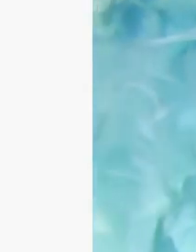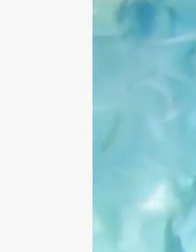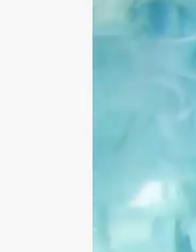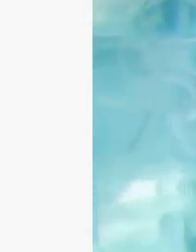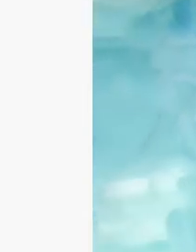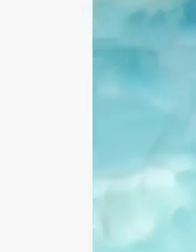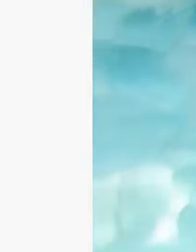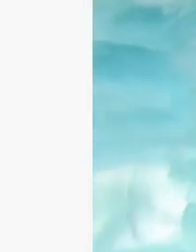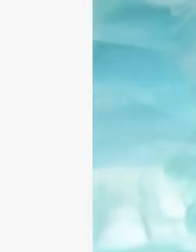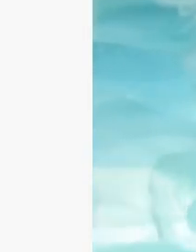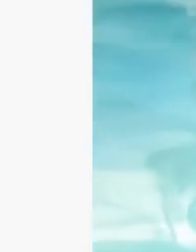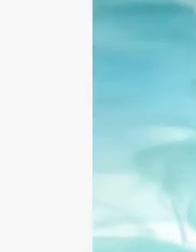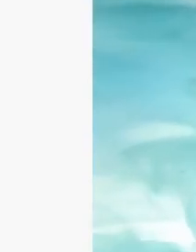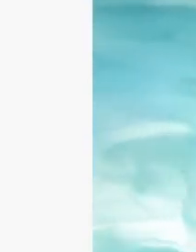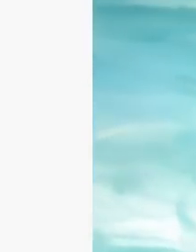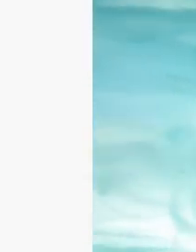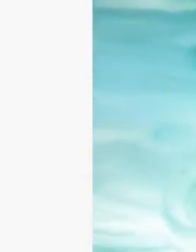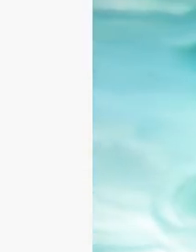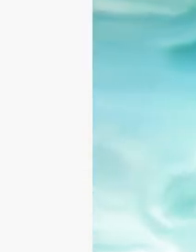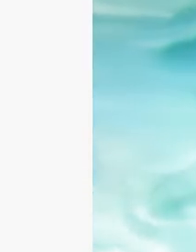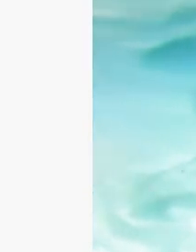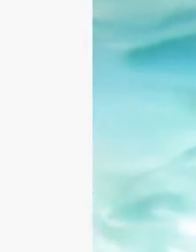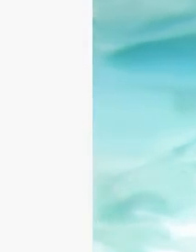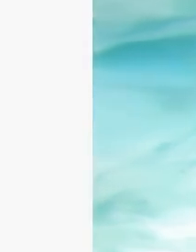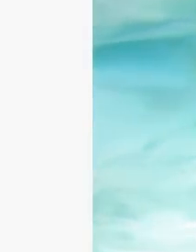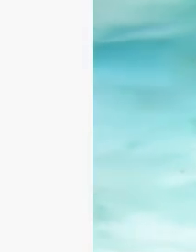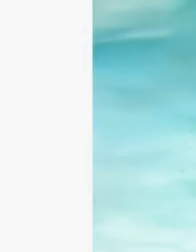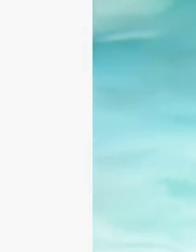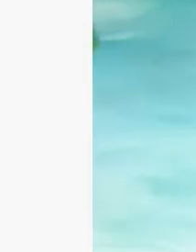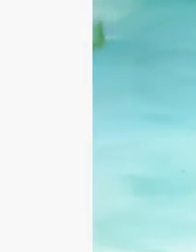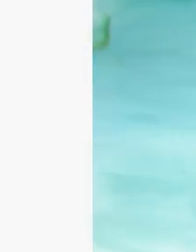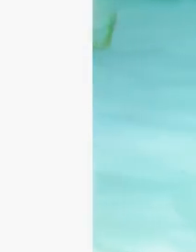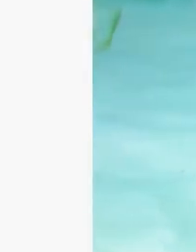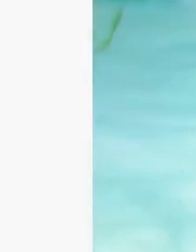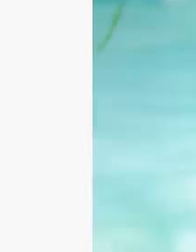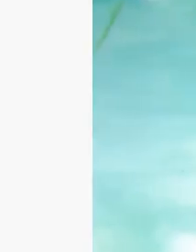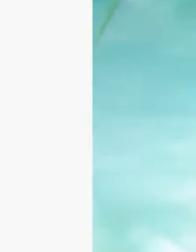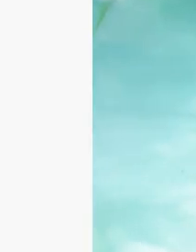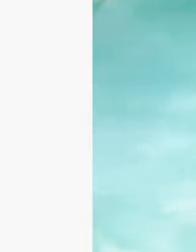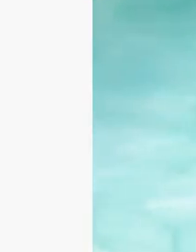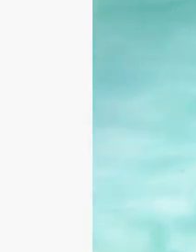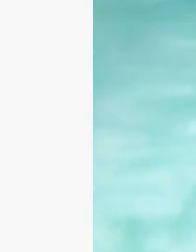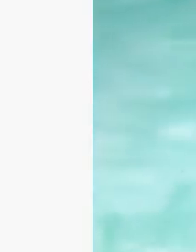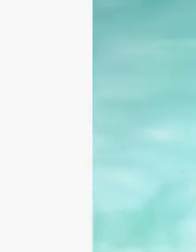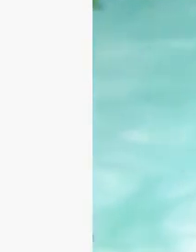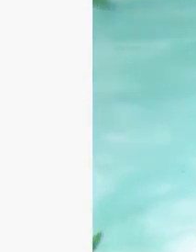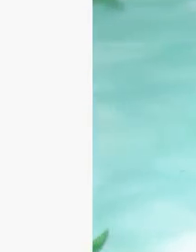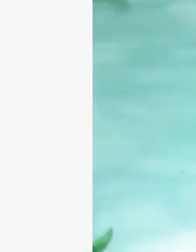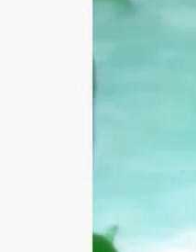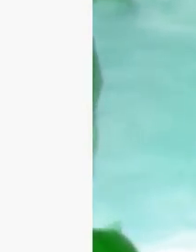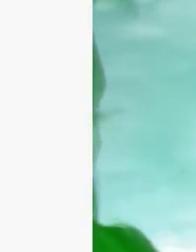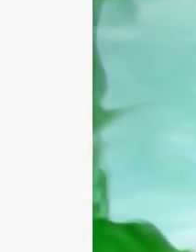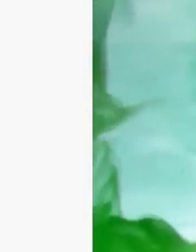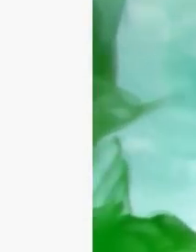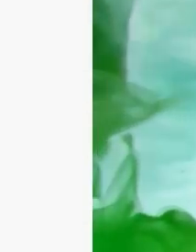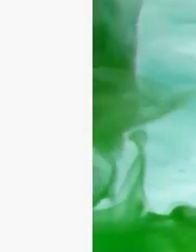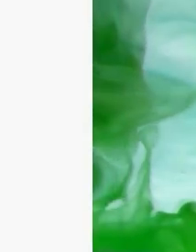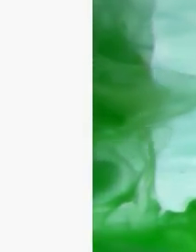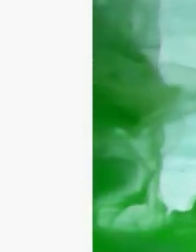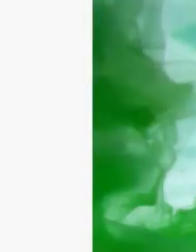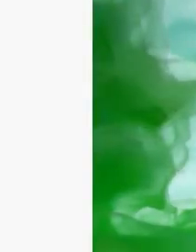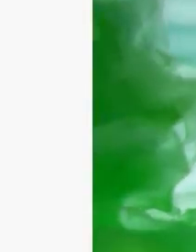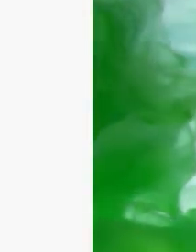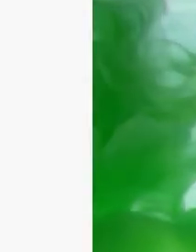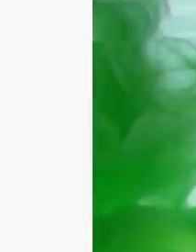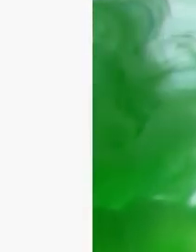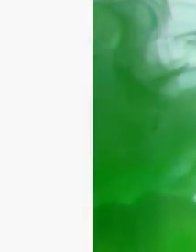que ahora tiene Ovidio Guzmán en Estados Unidos, que es el mismo que defendió a su padre, al Chapo, el abogado